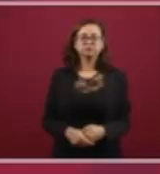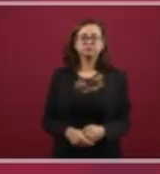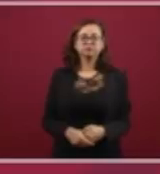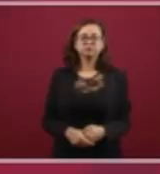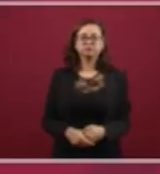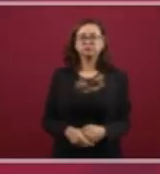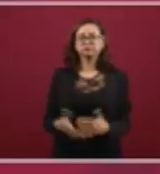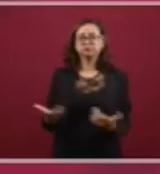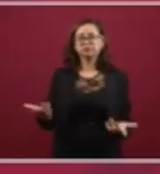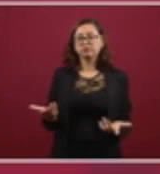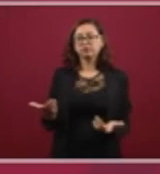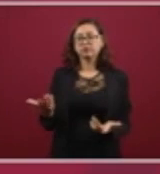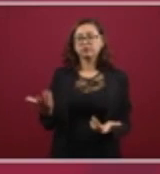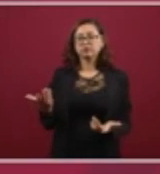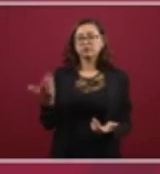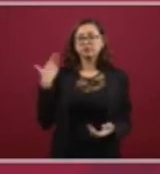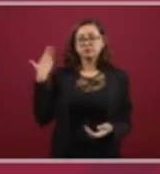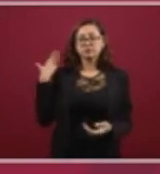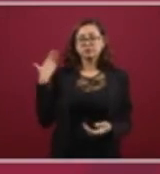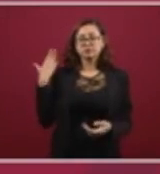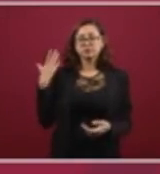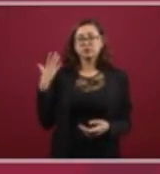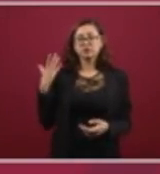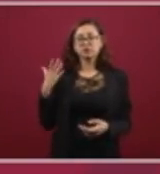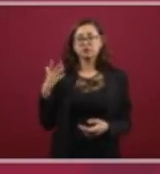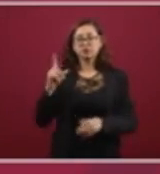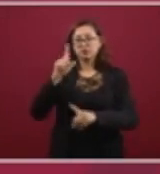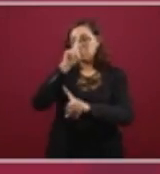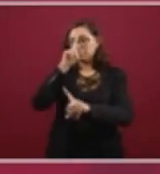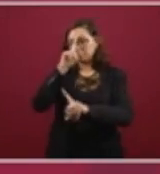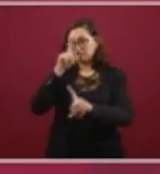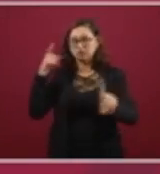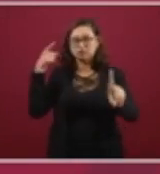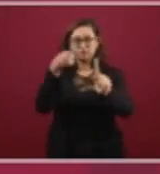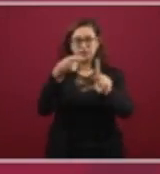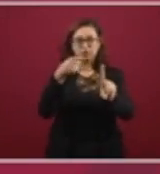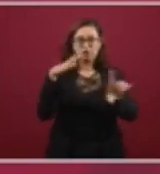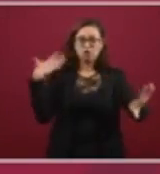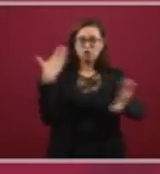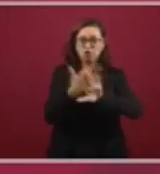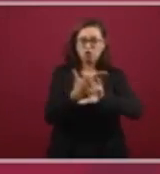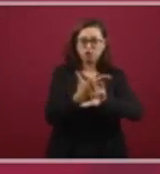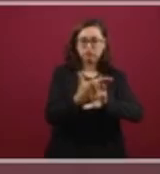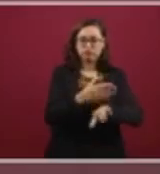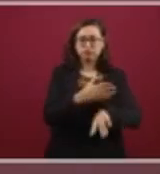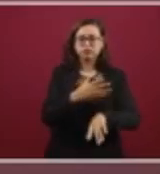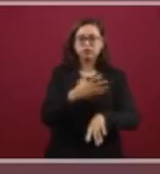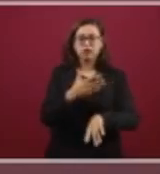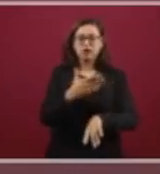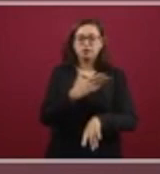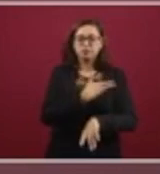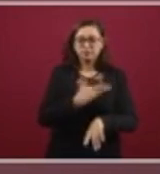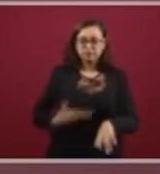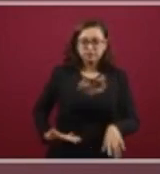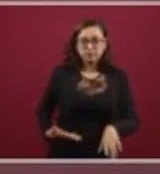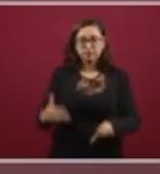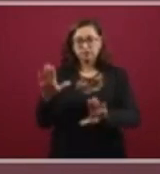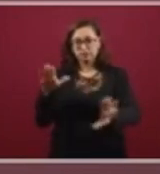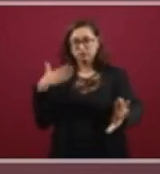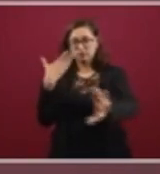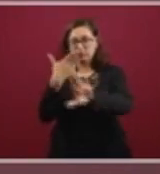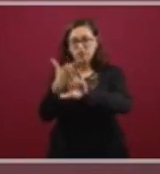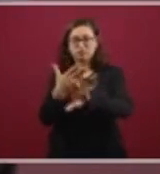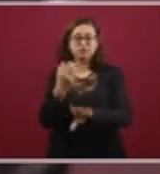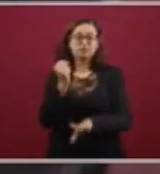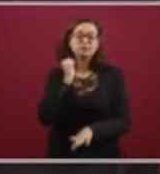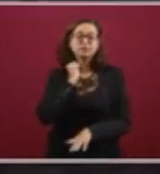el cuestionamiento iba más dirigido al Poder Ejecutivo y al Poder Legislativo. Le